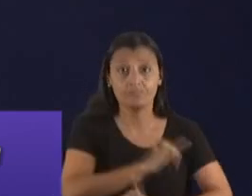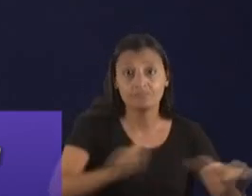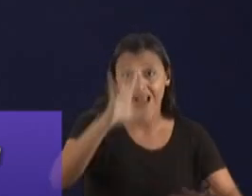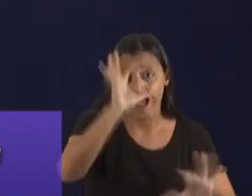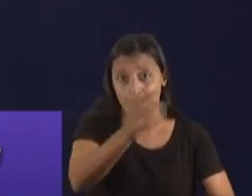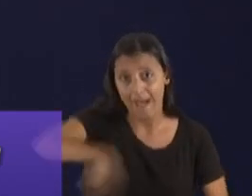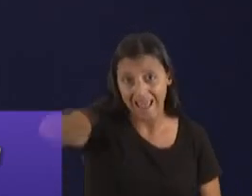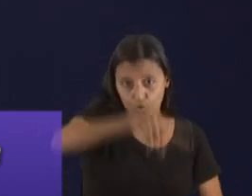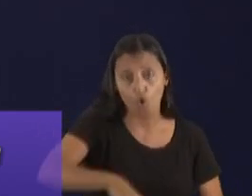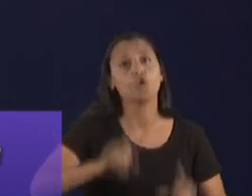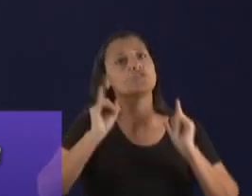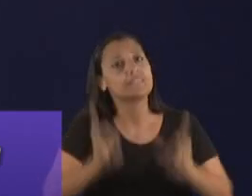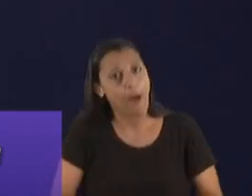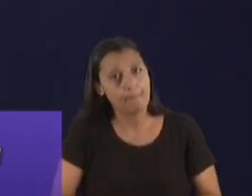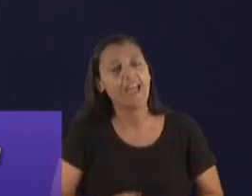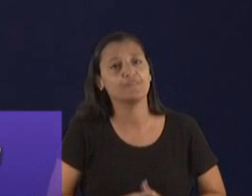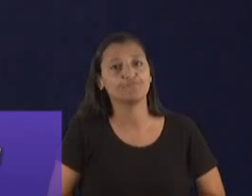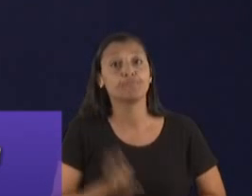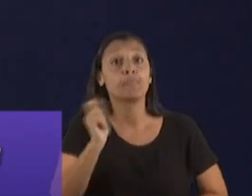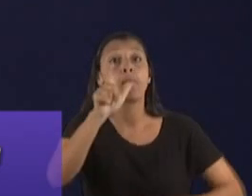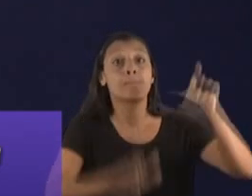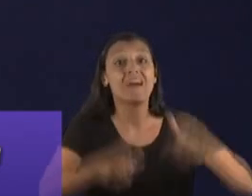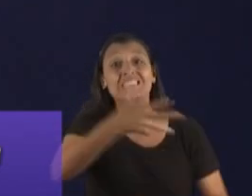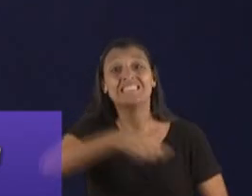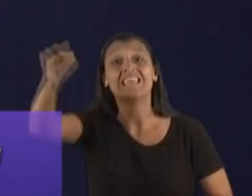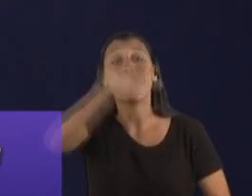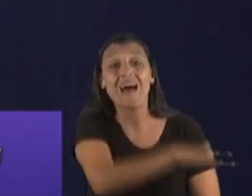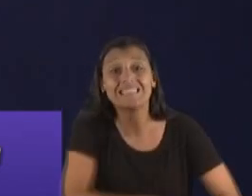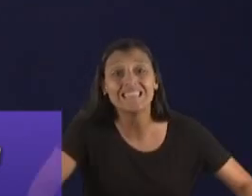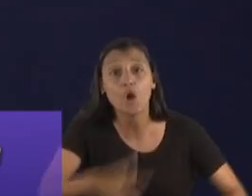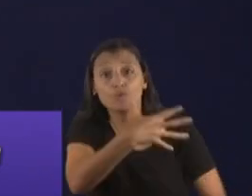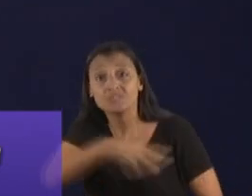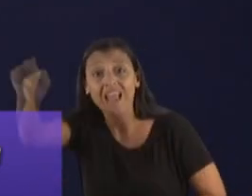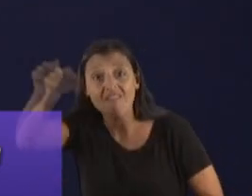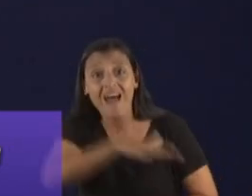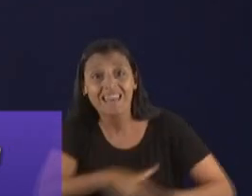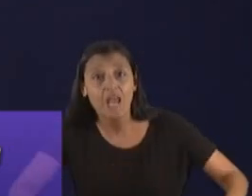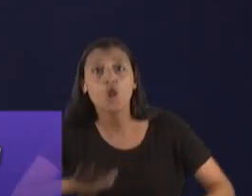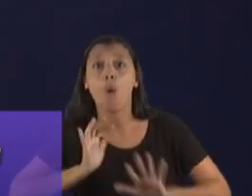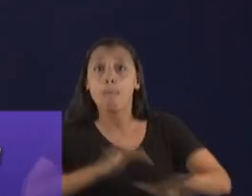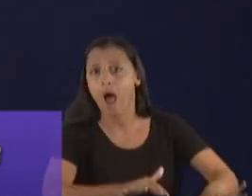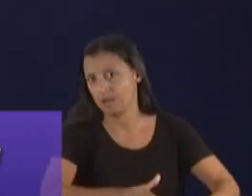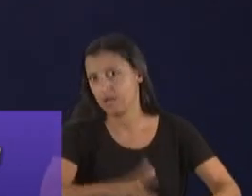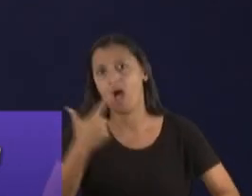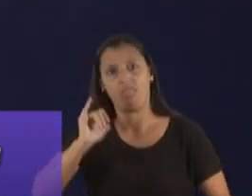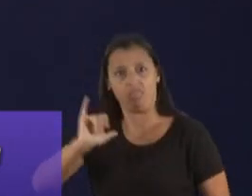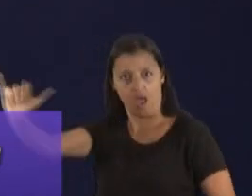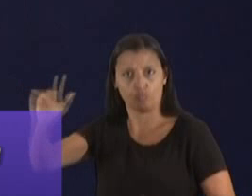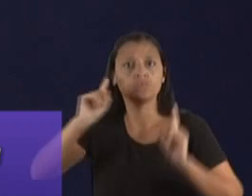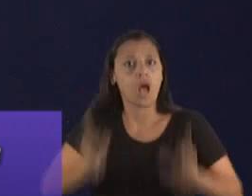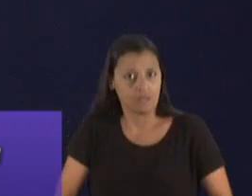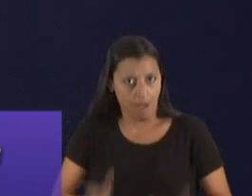ni hablar que quienes tengan o quienes traigan niños a las marchas, cada uno de los casos va a ser reportado, independientemente de esto que les